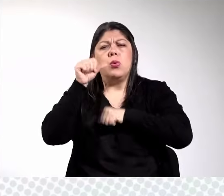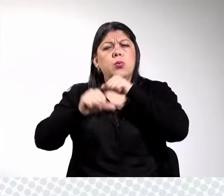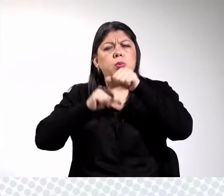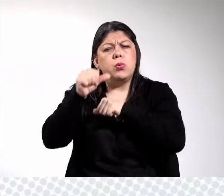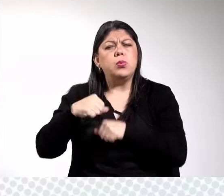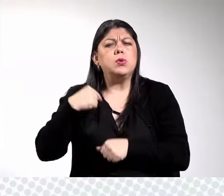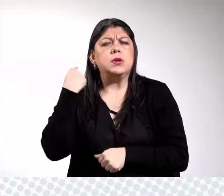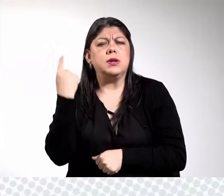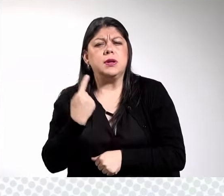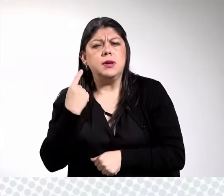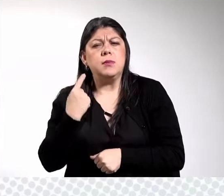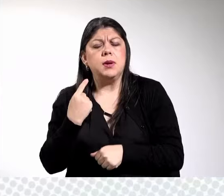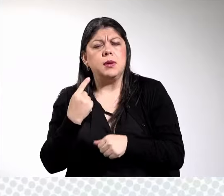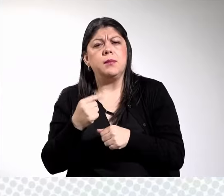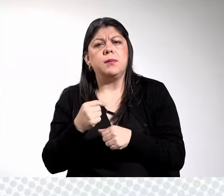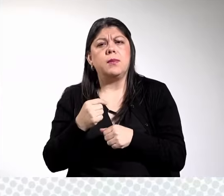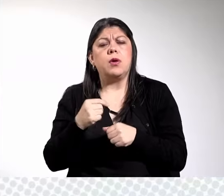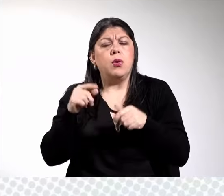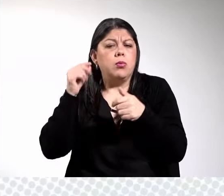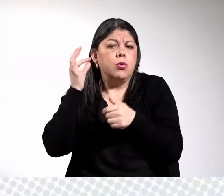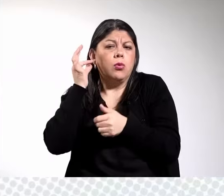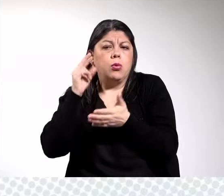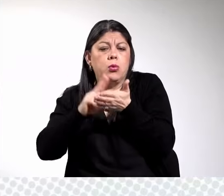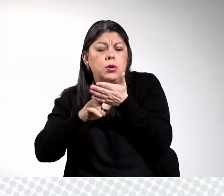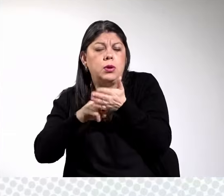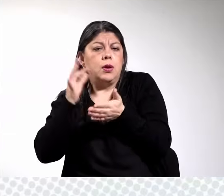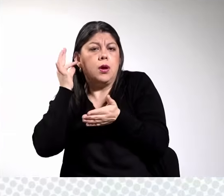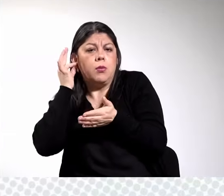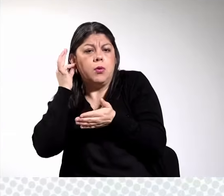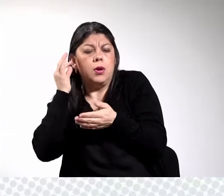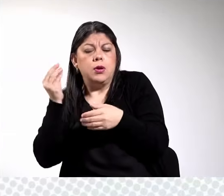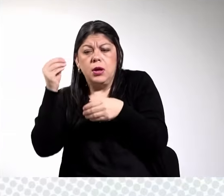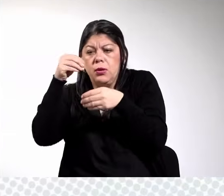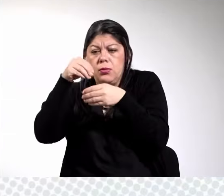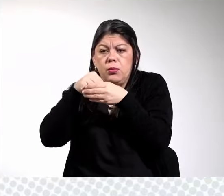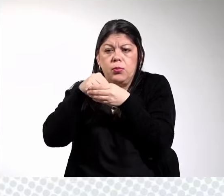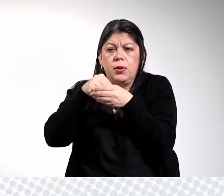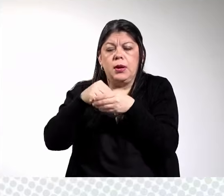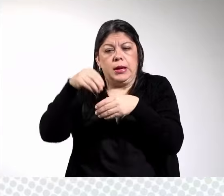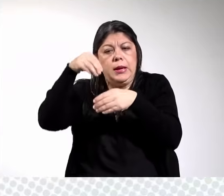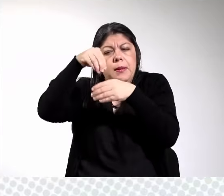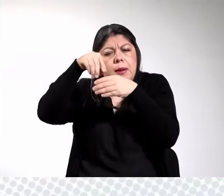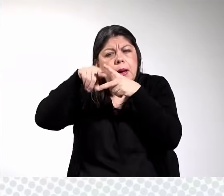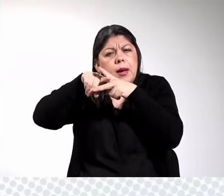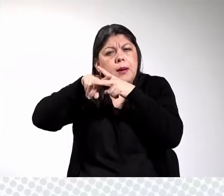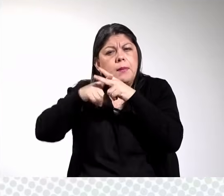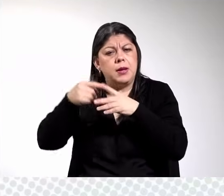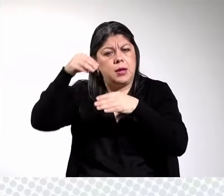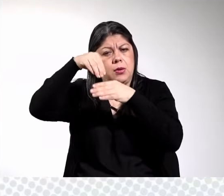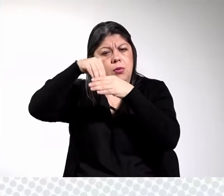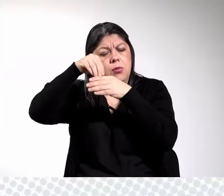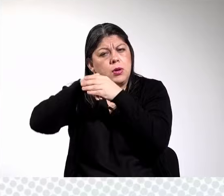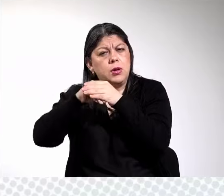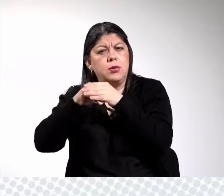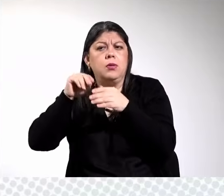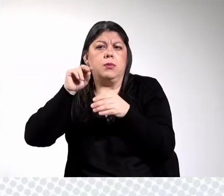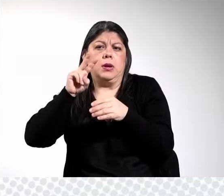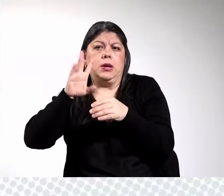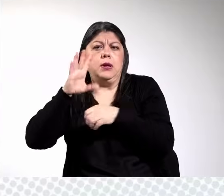tener personas o mujeres que se estuvieran reinsertando al mercado laboral después de 20, 25